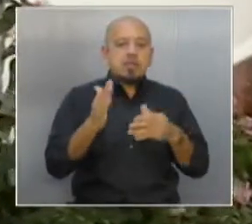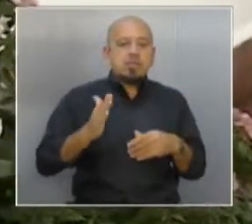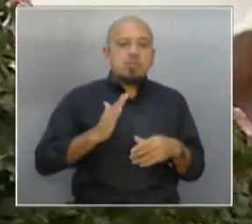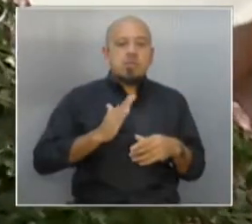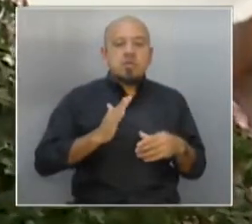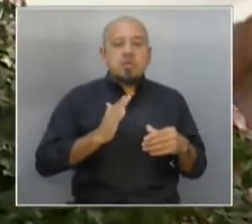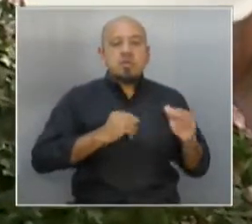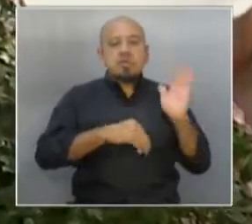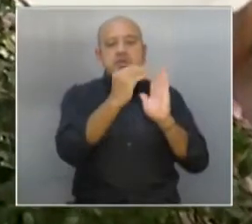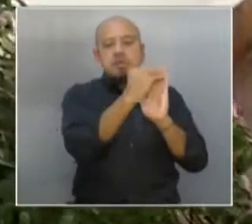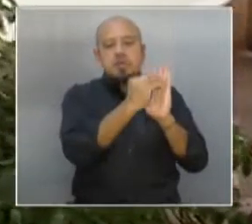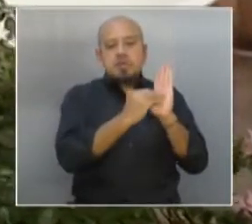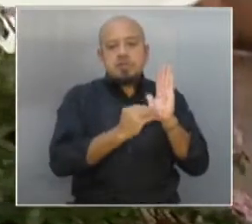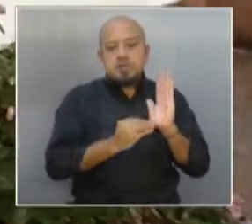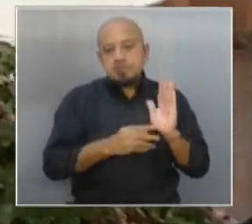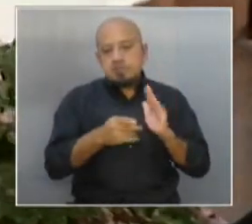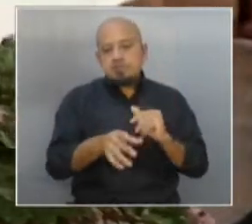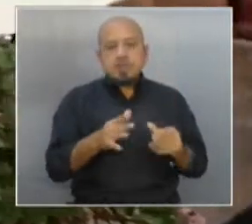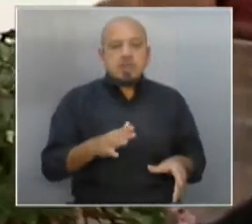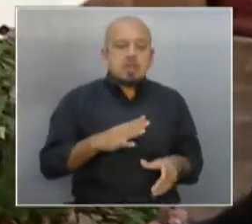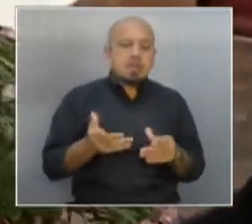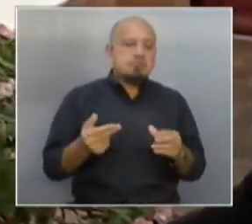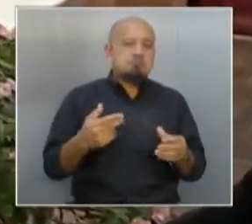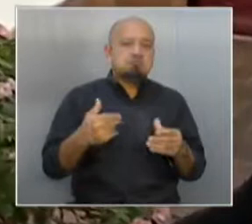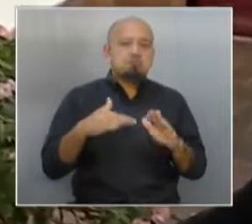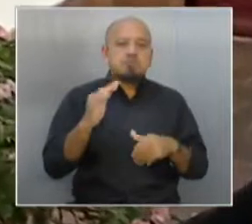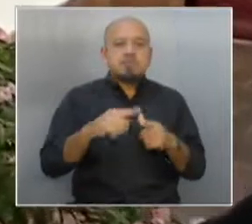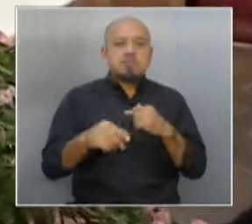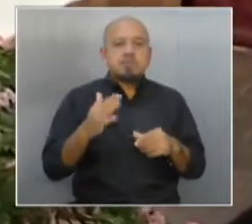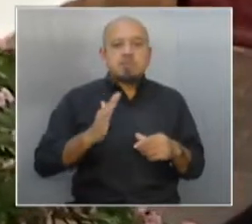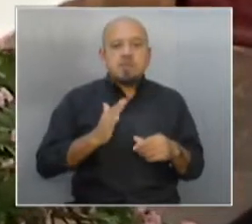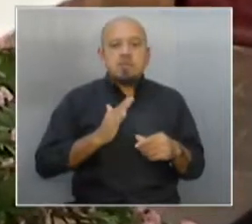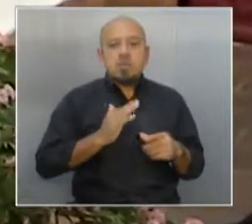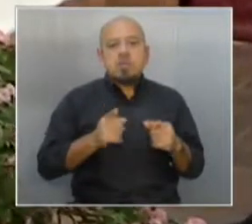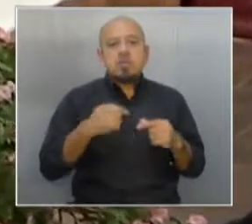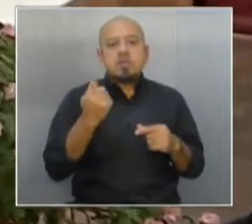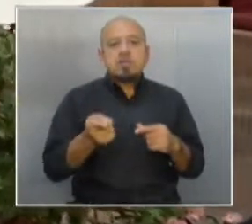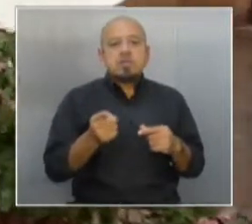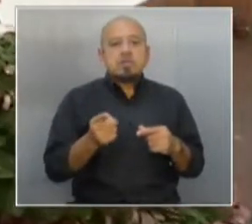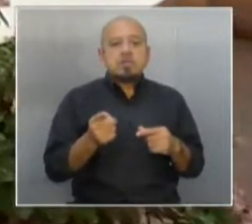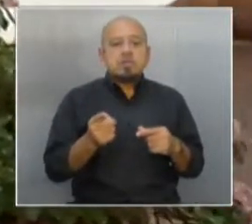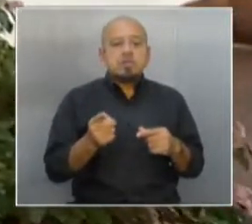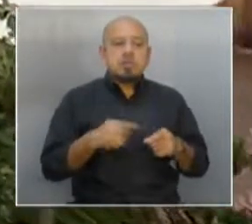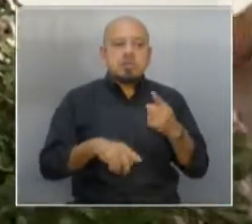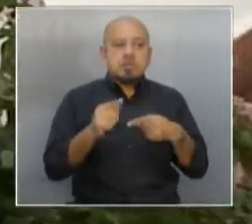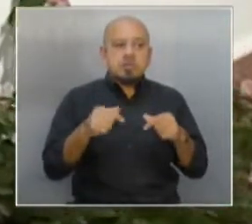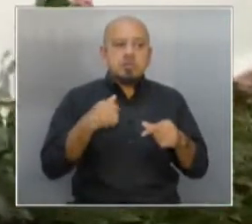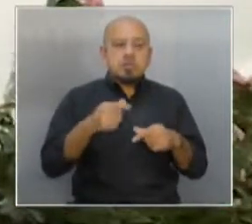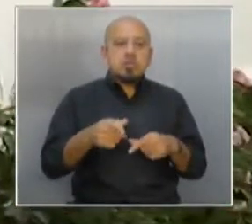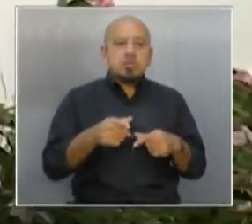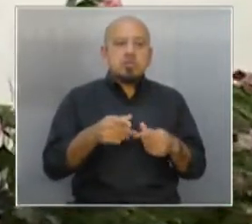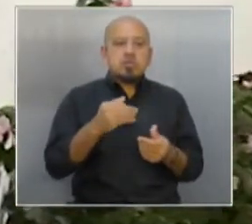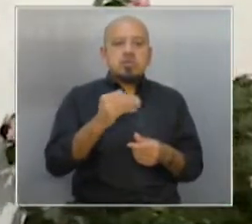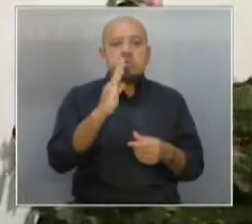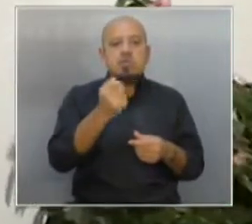grilla de conciertos es de cantantes femeninas porque tienen menos espacio en otras grillas. Entonces, estuvo Papina de